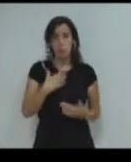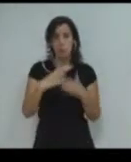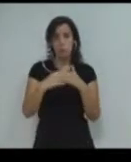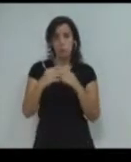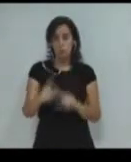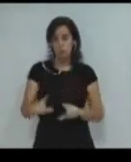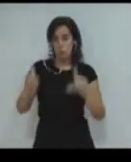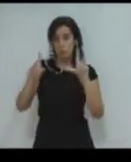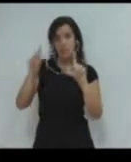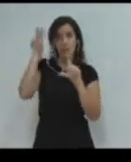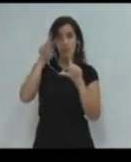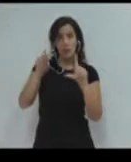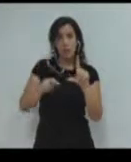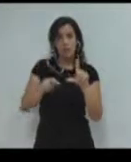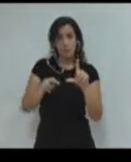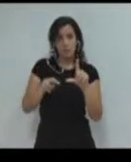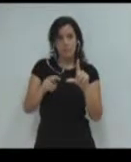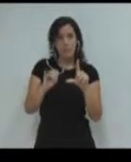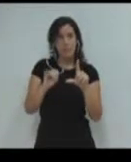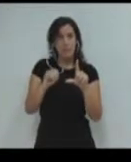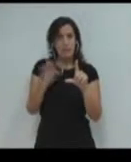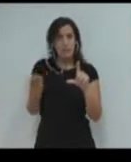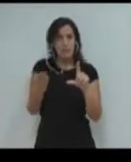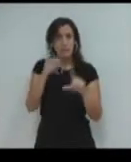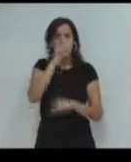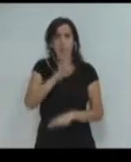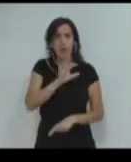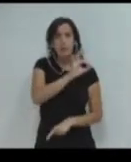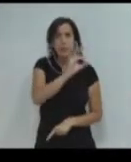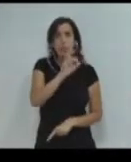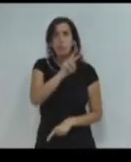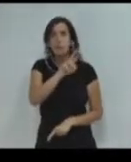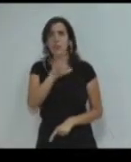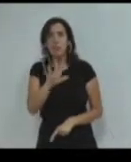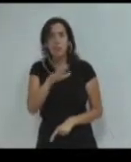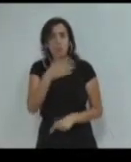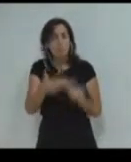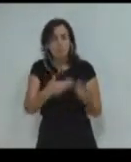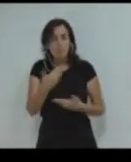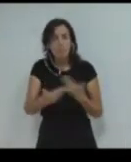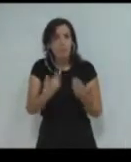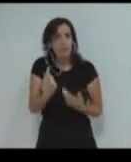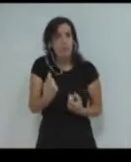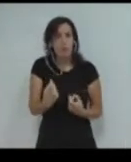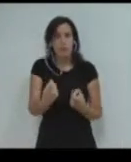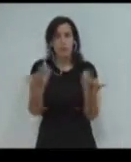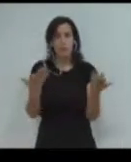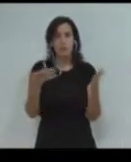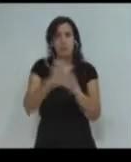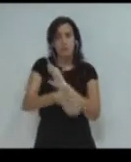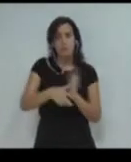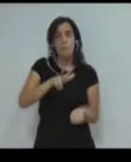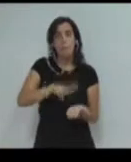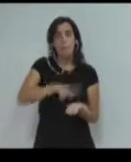dirá, ¿y a mí qué me aporta que sea la imagen 0025? O sea, evidentemente los validadores ayudan,